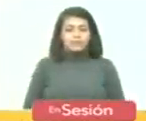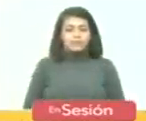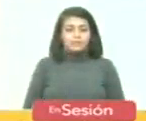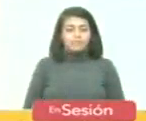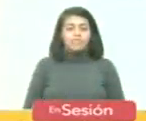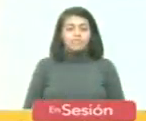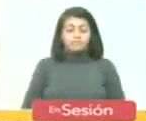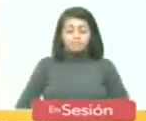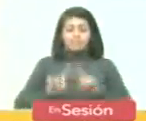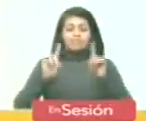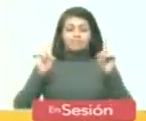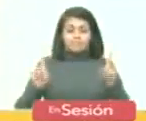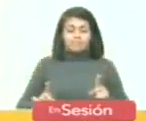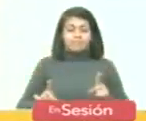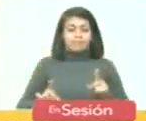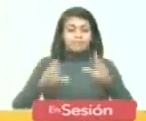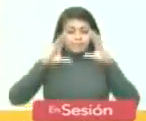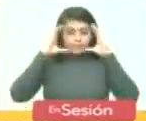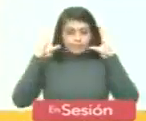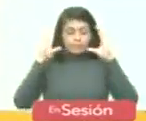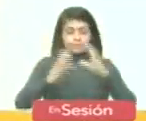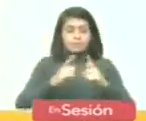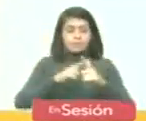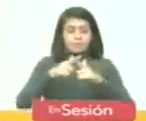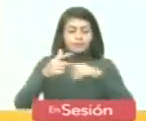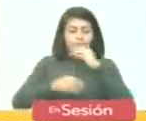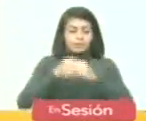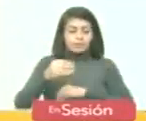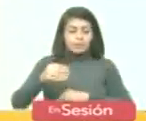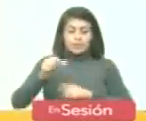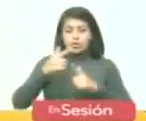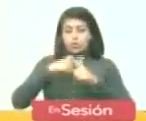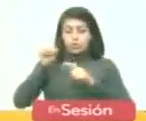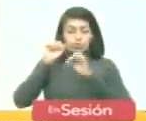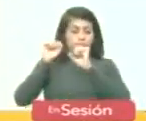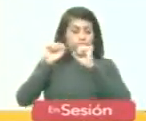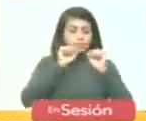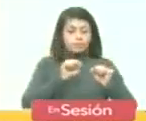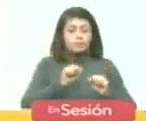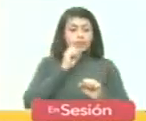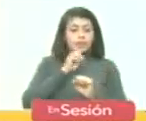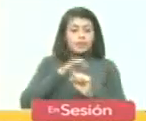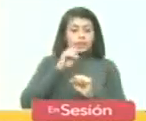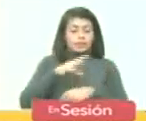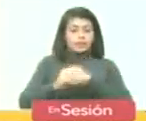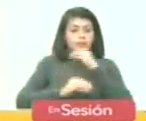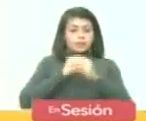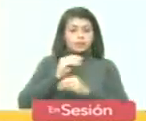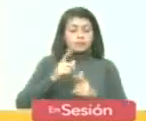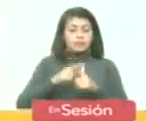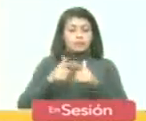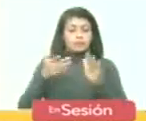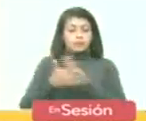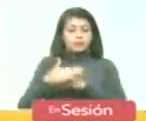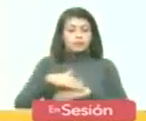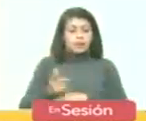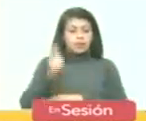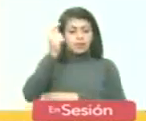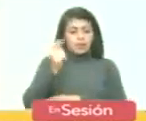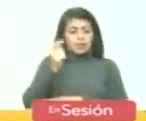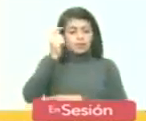Sin embargo, el eje central del magnicidio ha sido ignorado en el discurso del